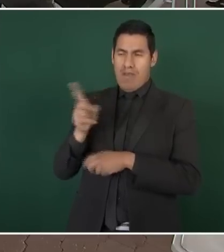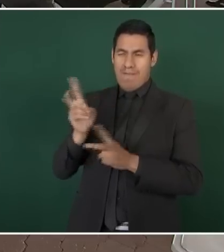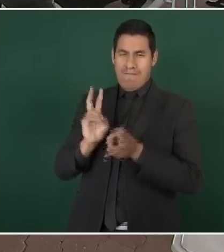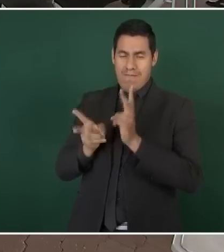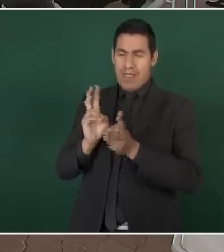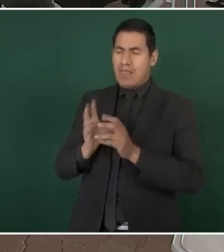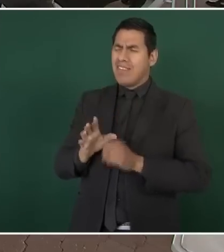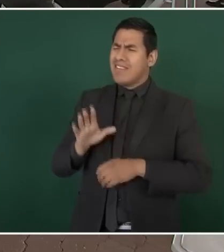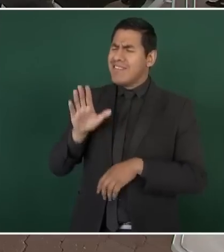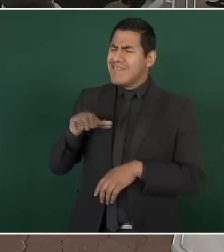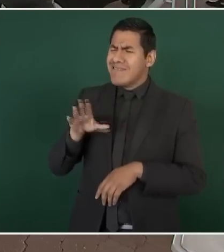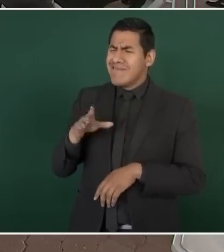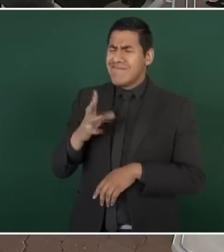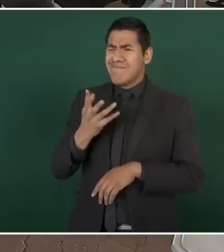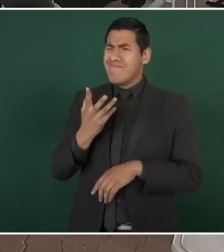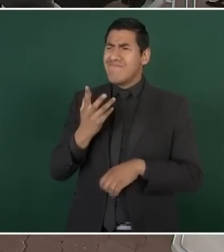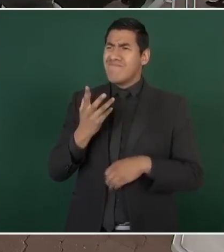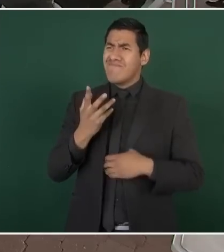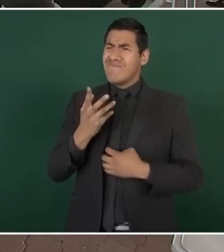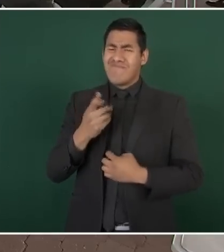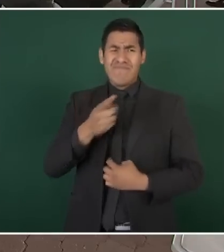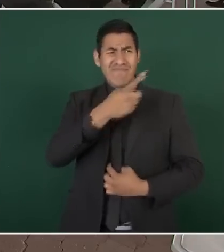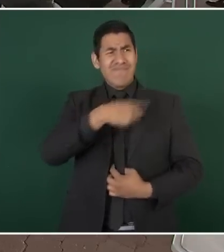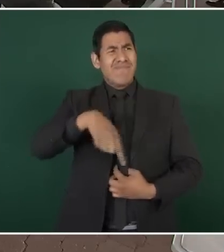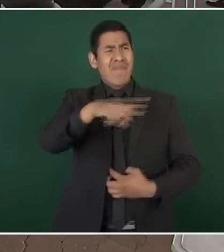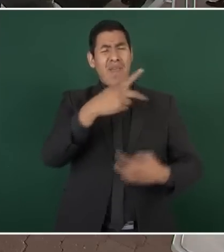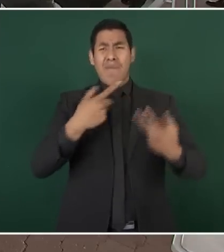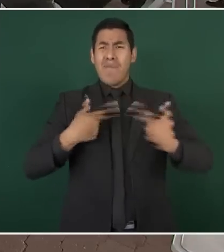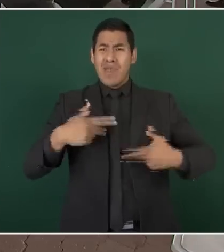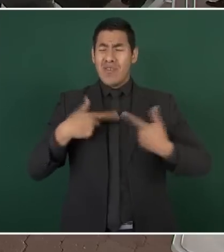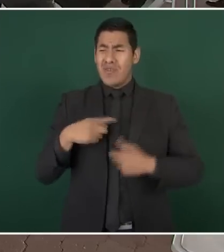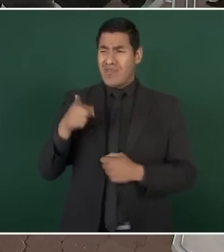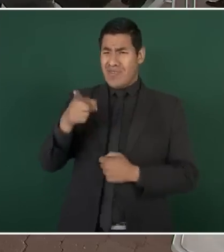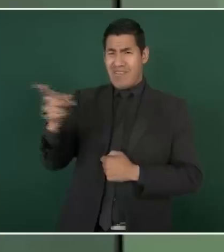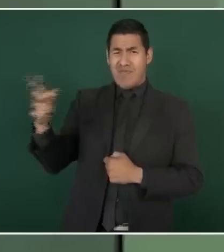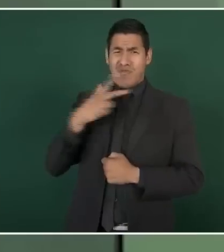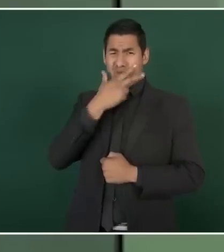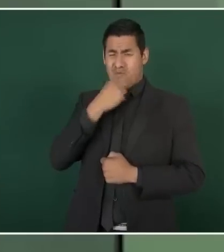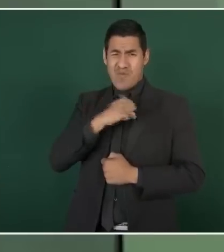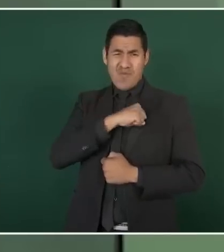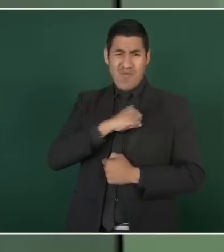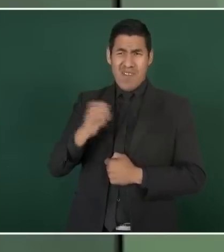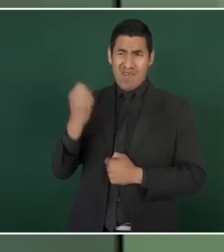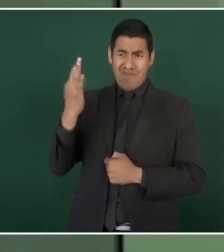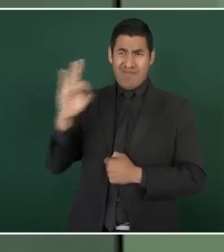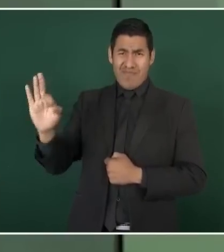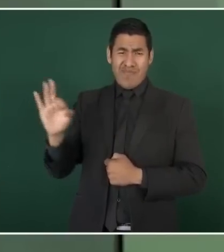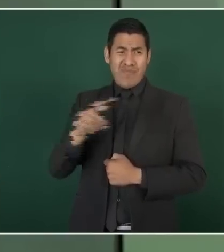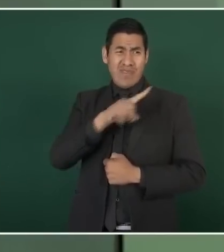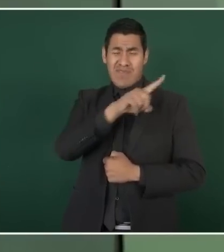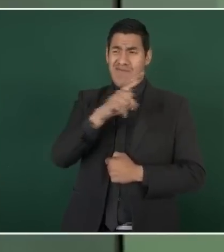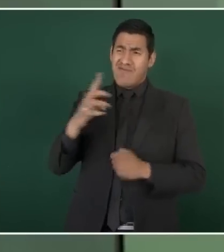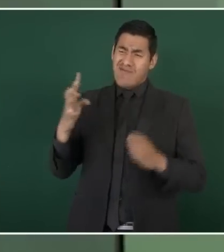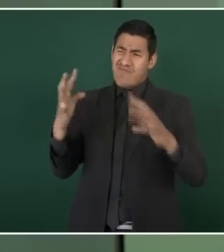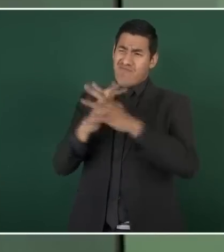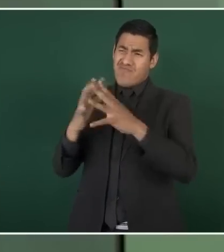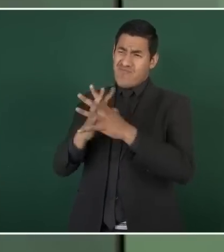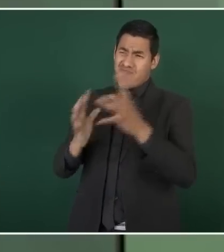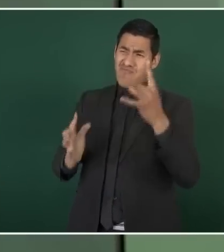pueblo derroque a los traidores para rescatar a su legítimo